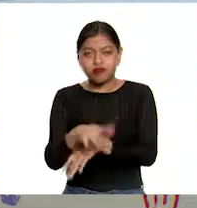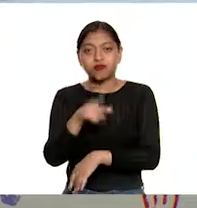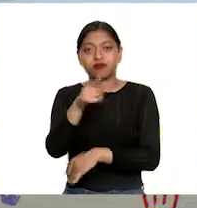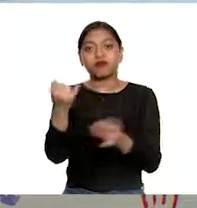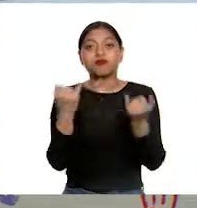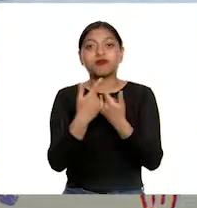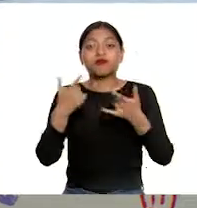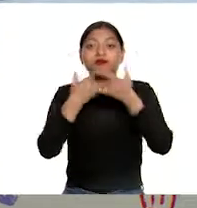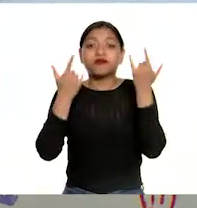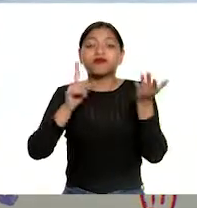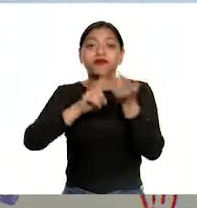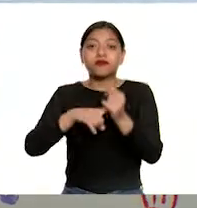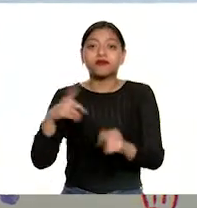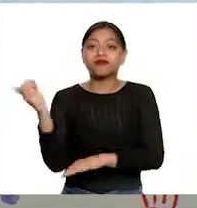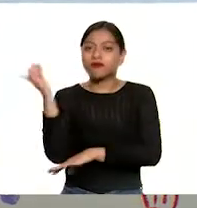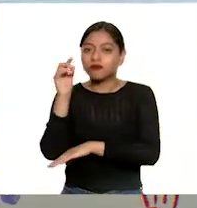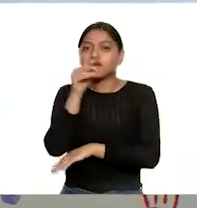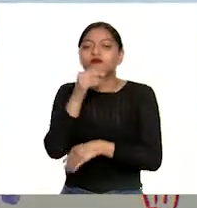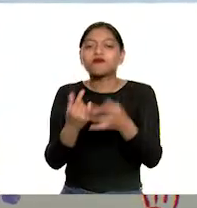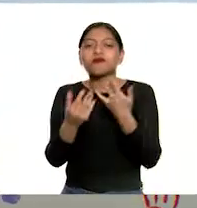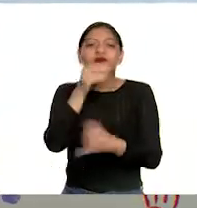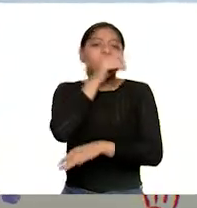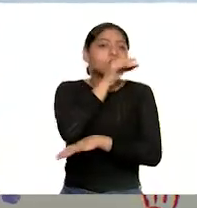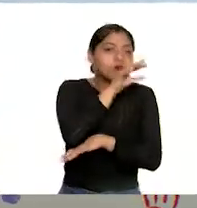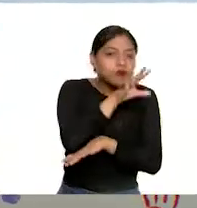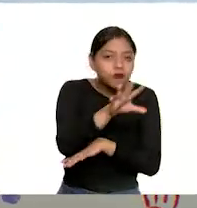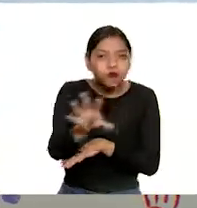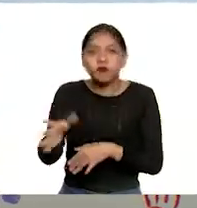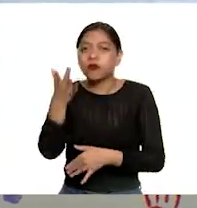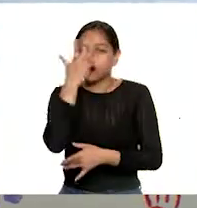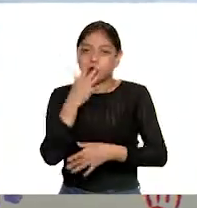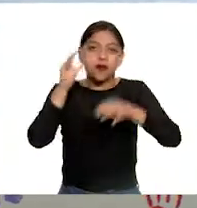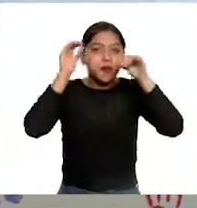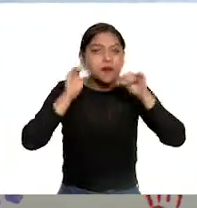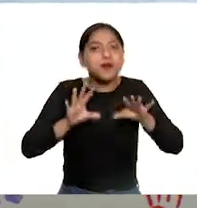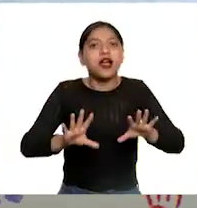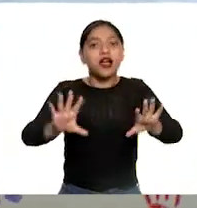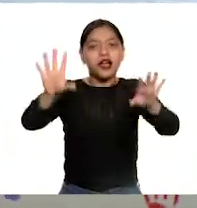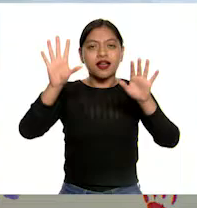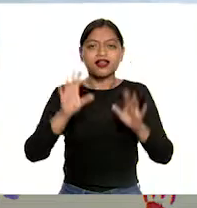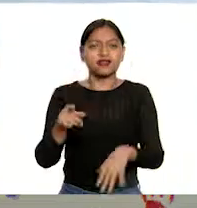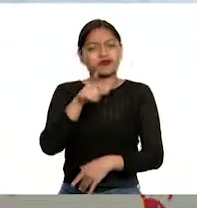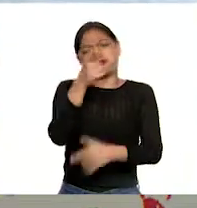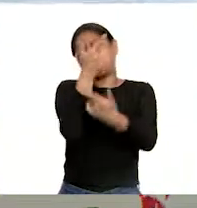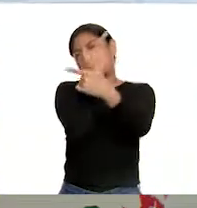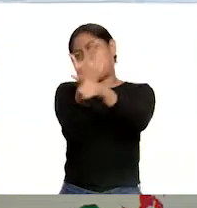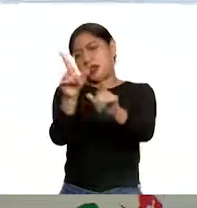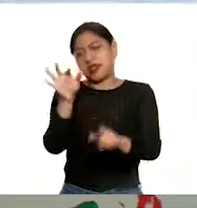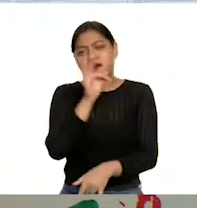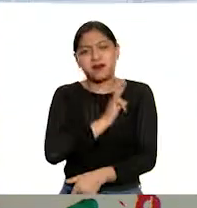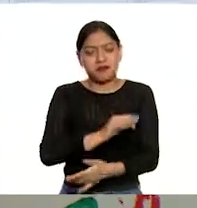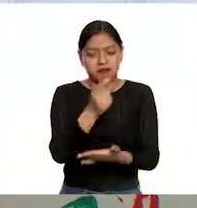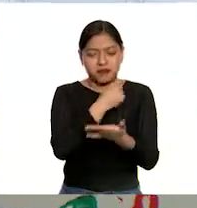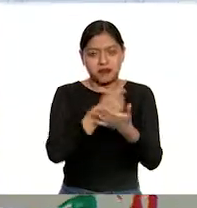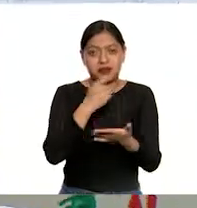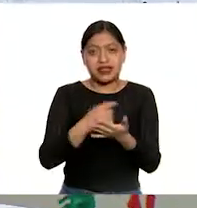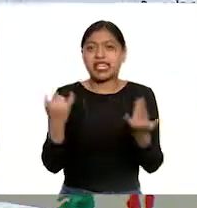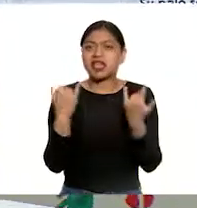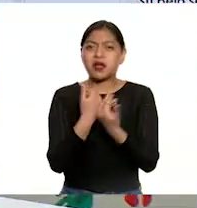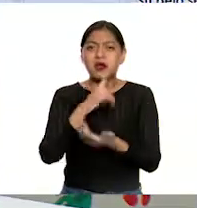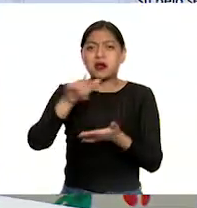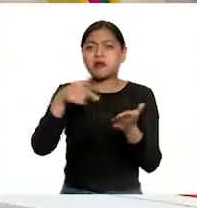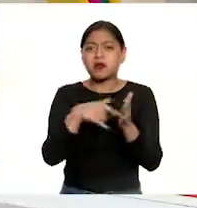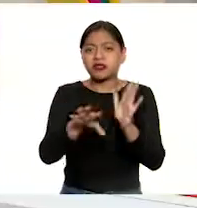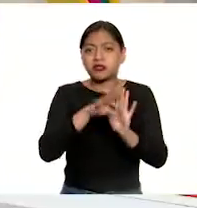de dragones, de magia, de robots, animales, ponerlos en el bosque. O sea, ellos deciden dónde les gustaría escribir su historia,